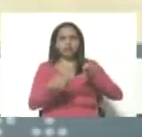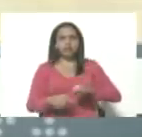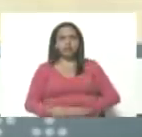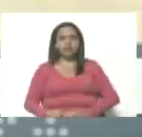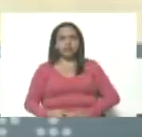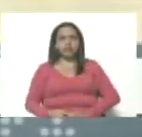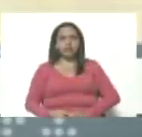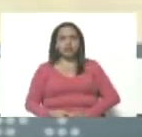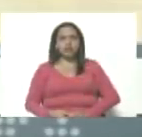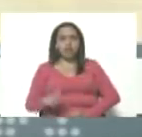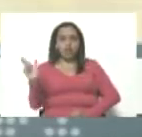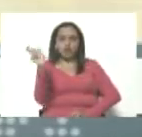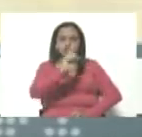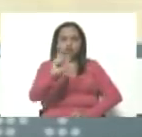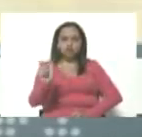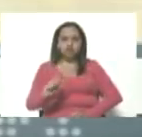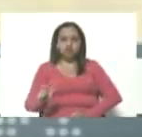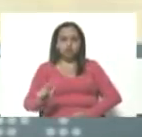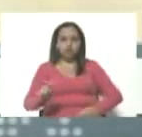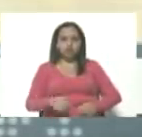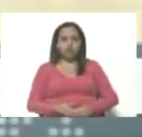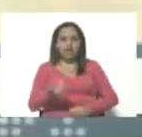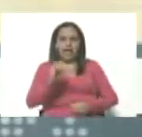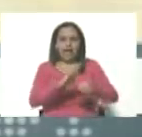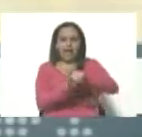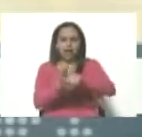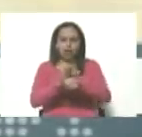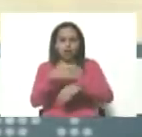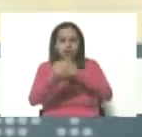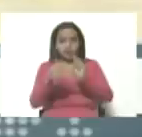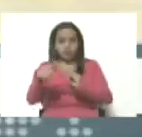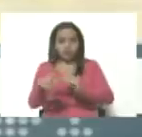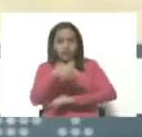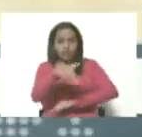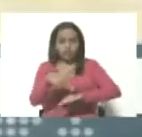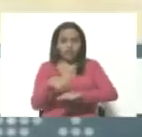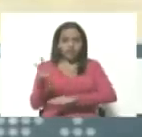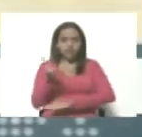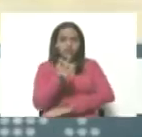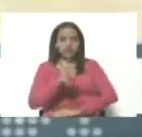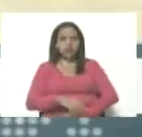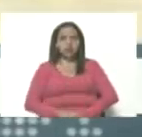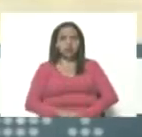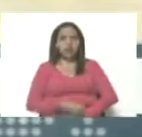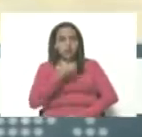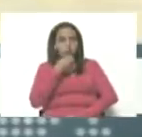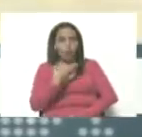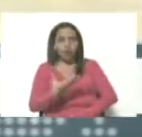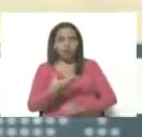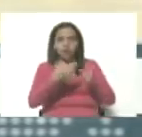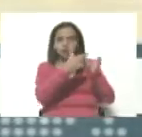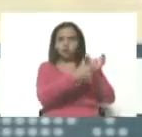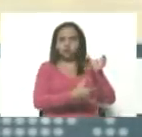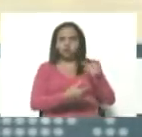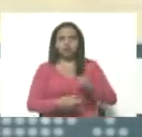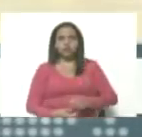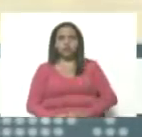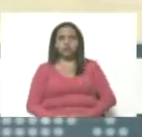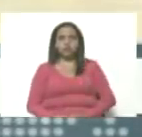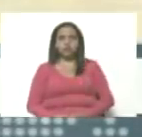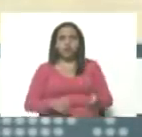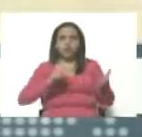Nariosol con alcohol, lo produce una industria nacional venezolana, buenísima.